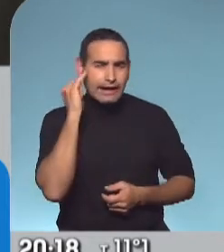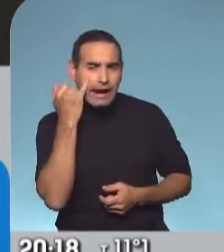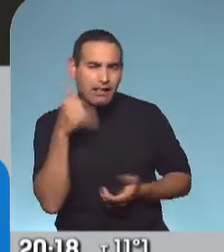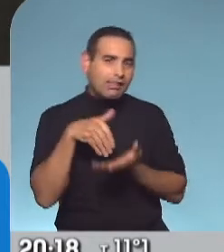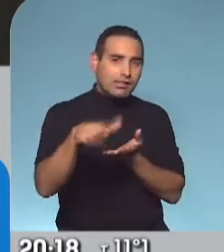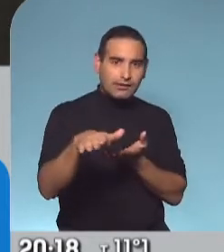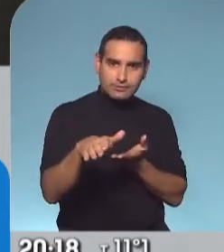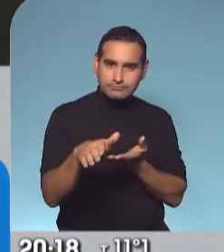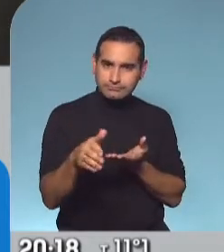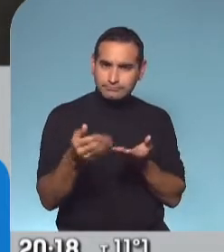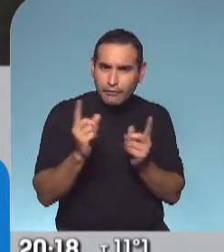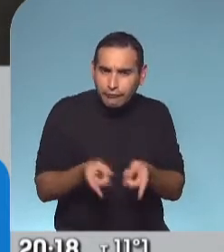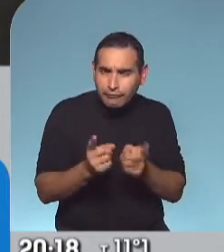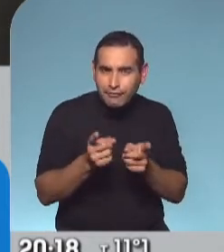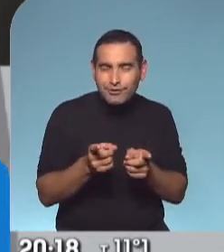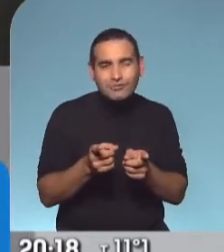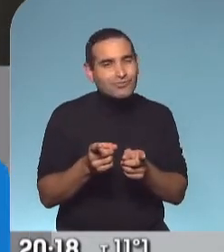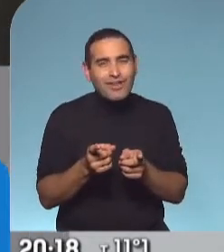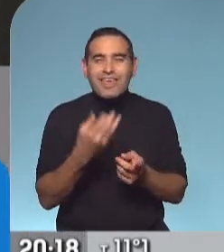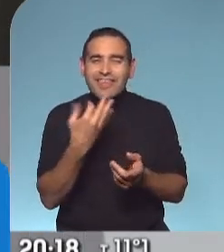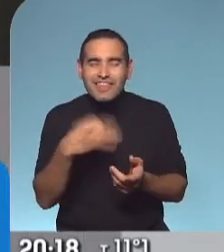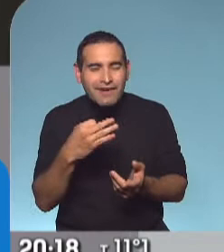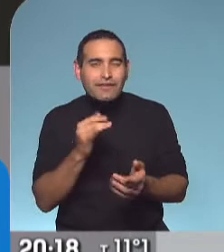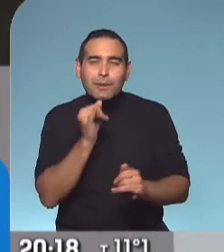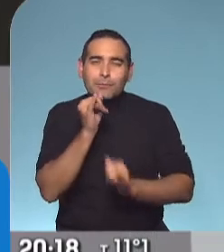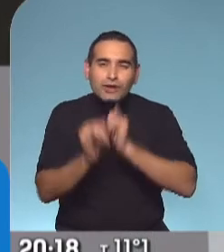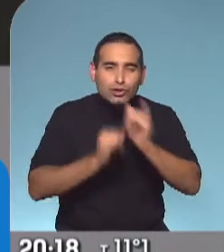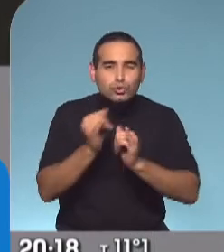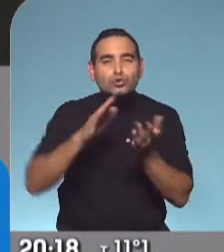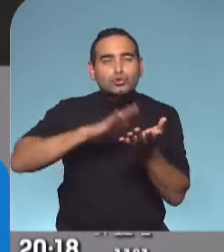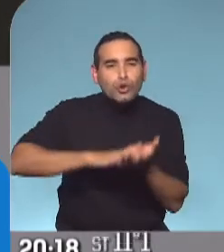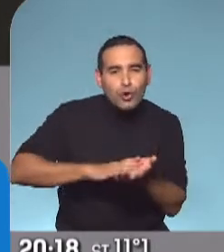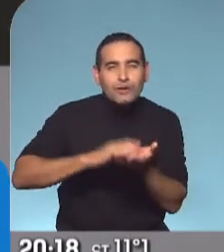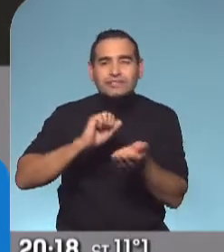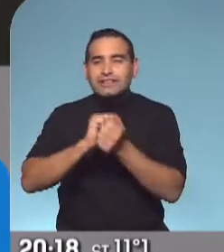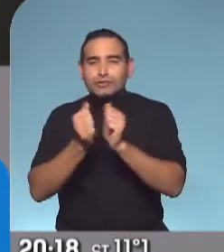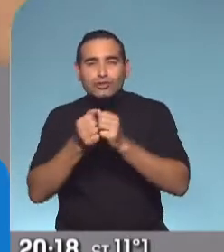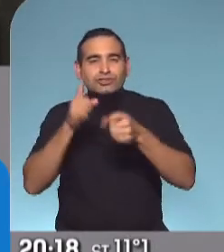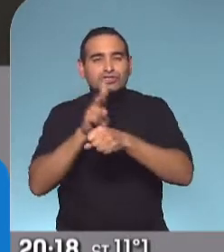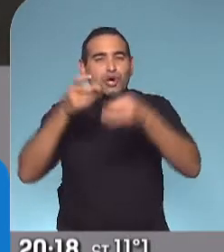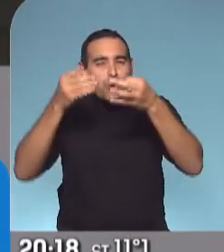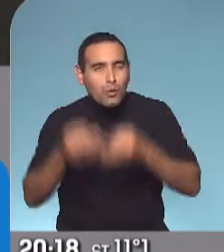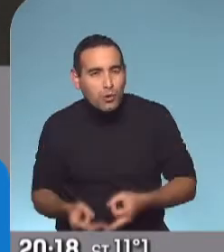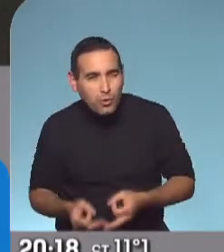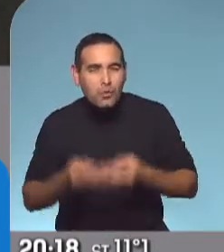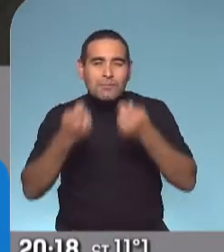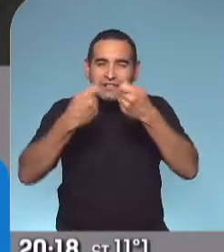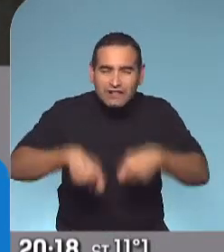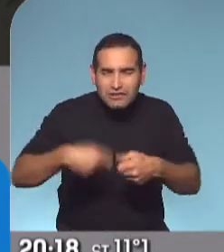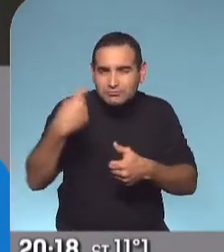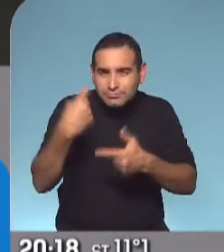de las personas. En vez de hablar sobre las prácticas sexuales seguras, o sea, usando el